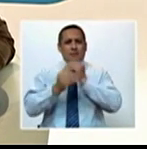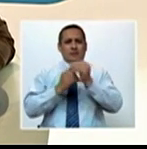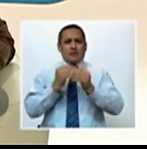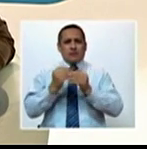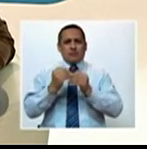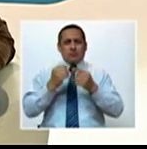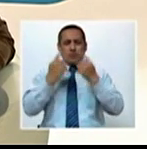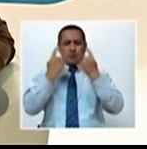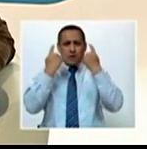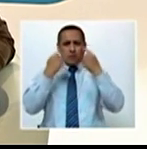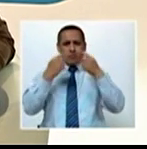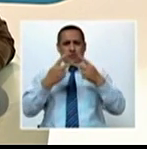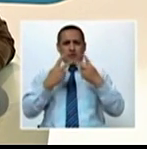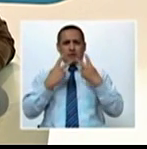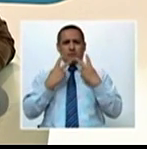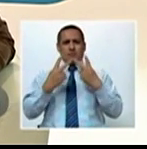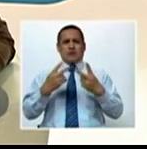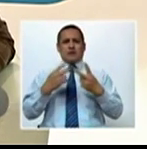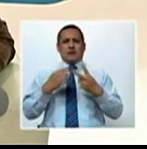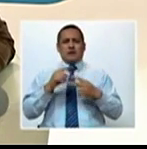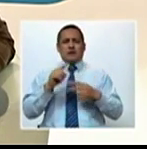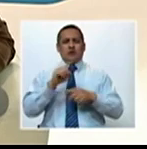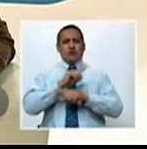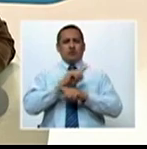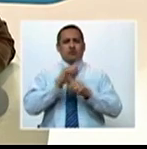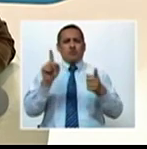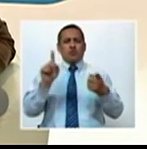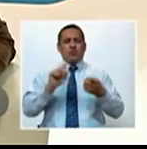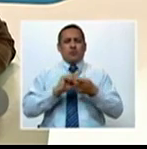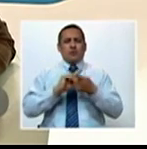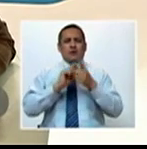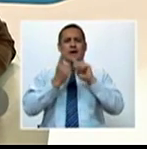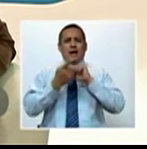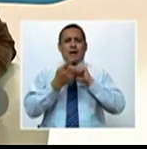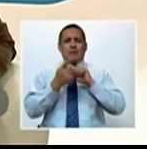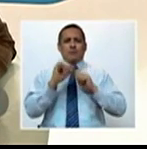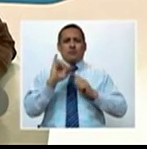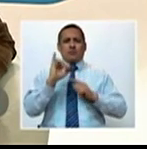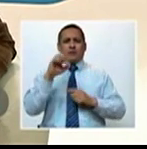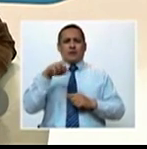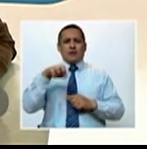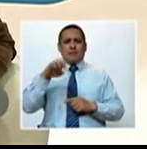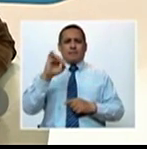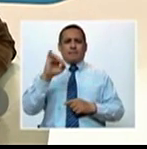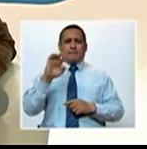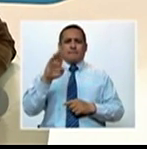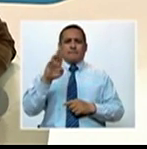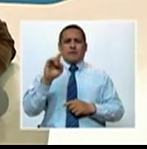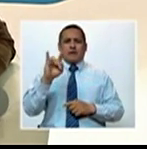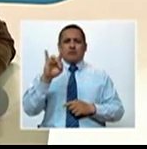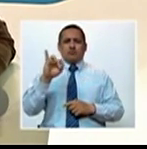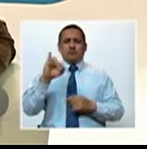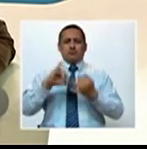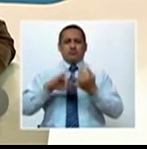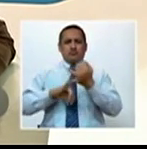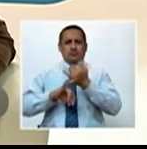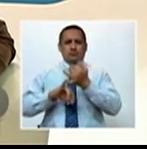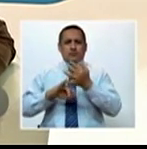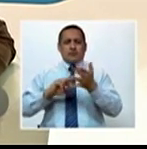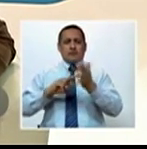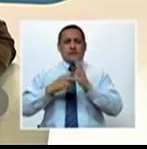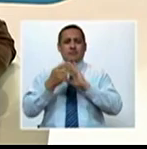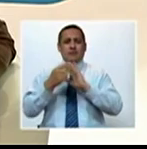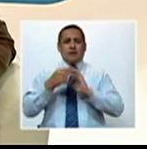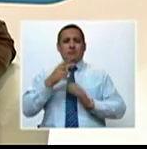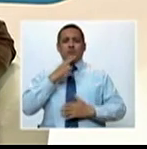el principio de non reformatio impeius, ¿no? Que